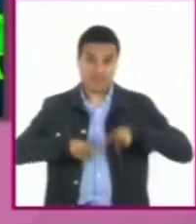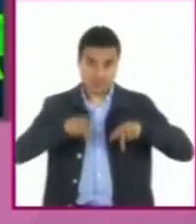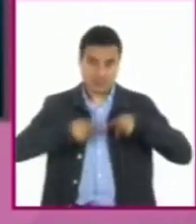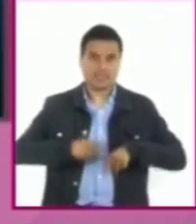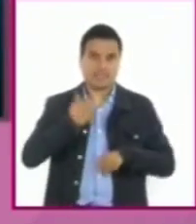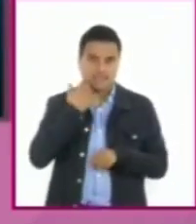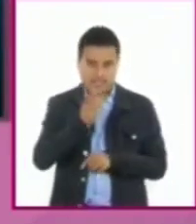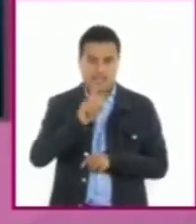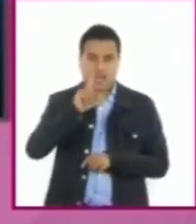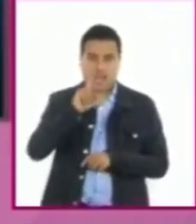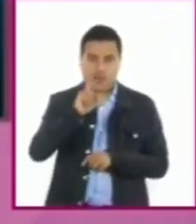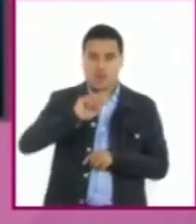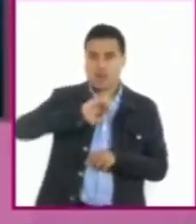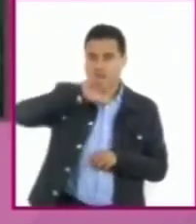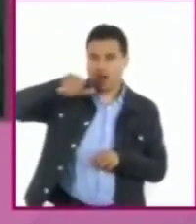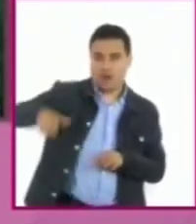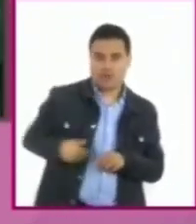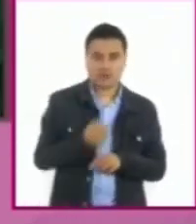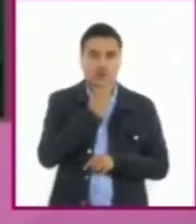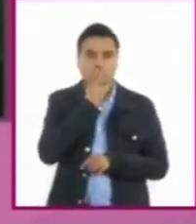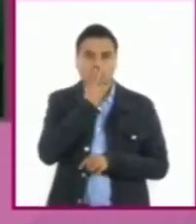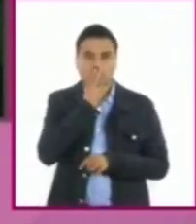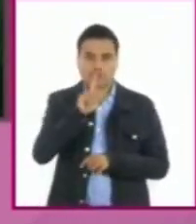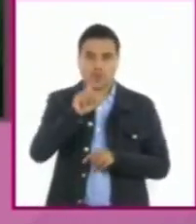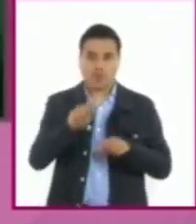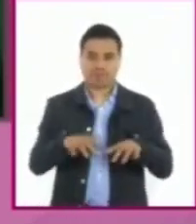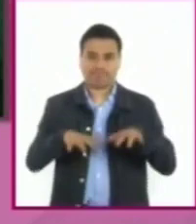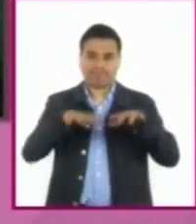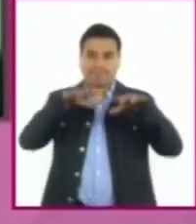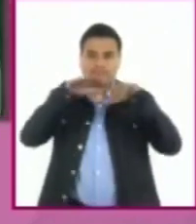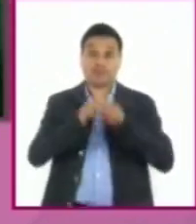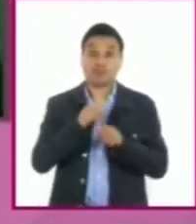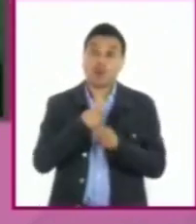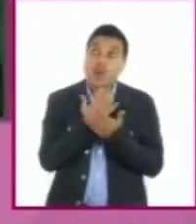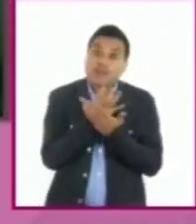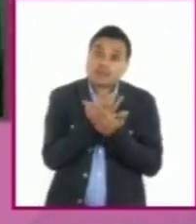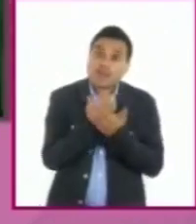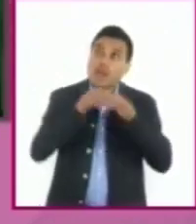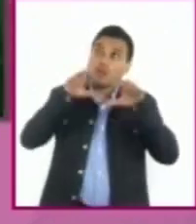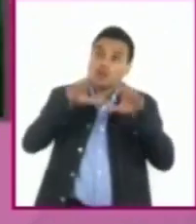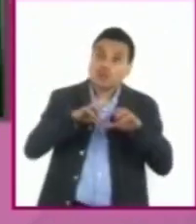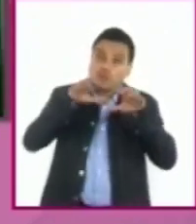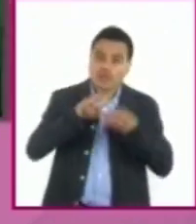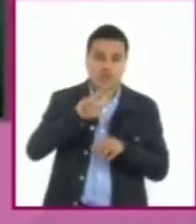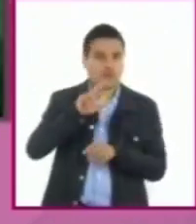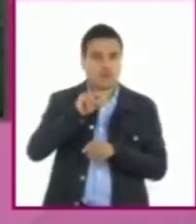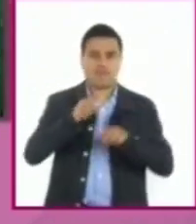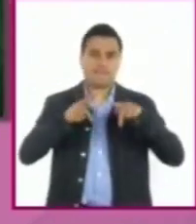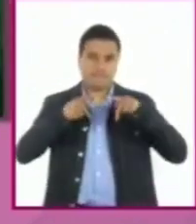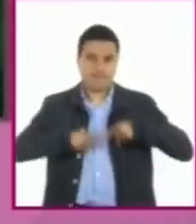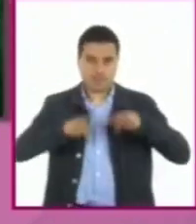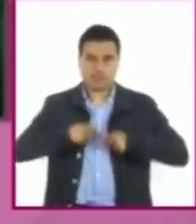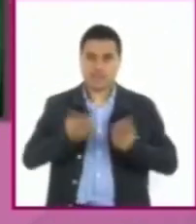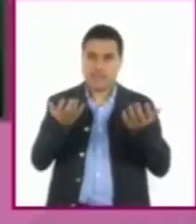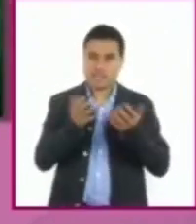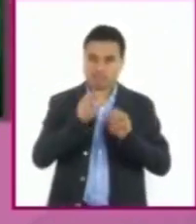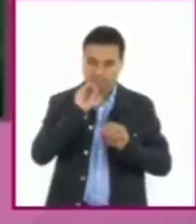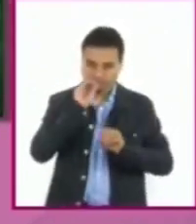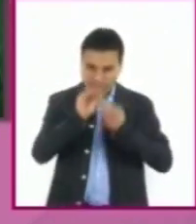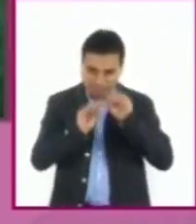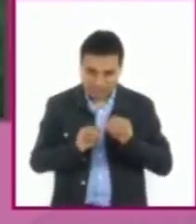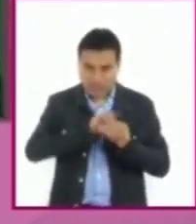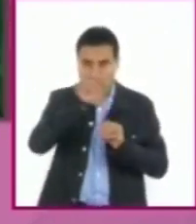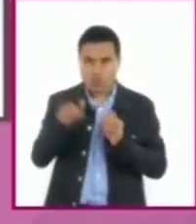constante, sin estar a expensas del régimen de lluvias o de contar con una fuente natural, desvía el curso de un río y lo almacena en